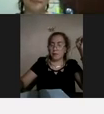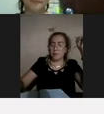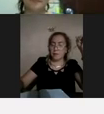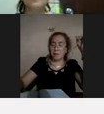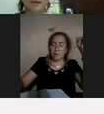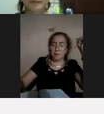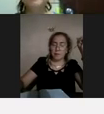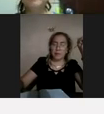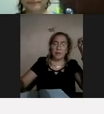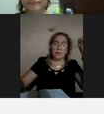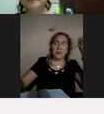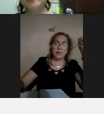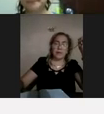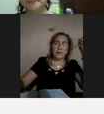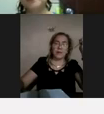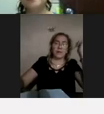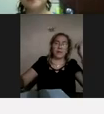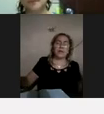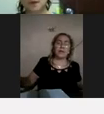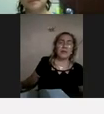que practicaran verbos irregulares.